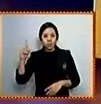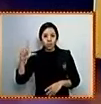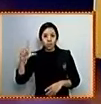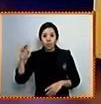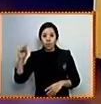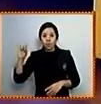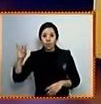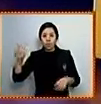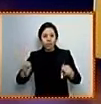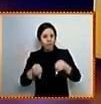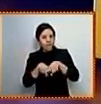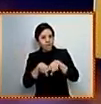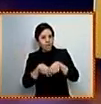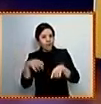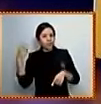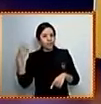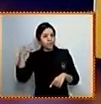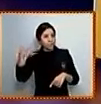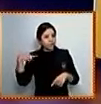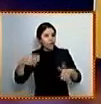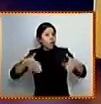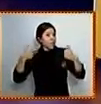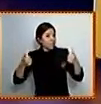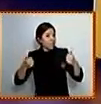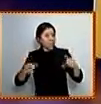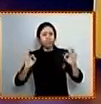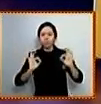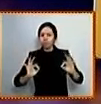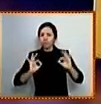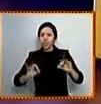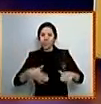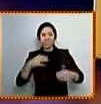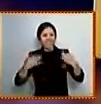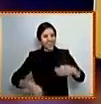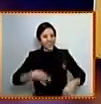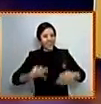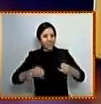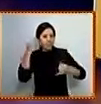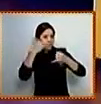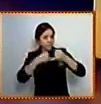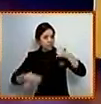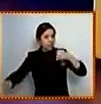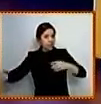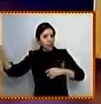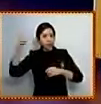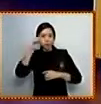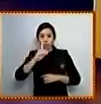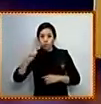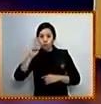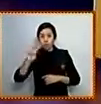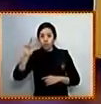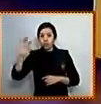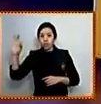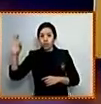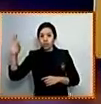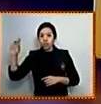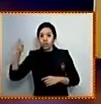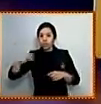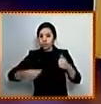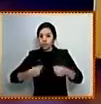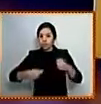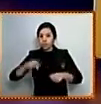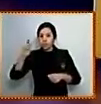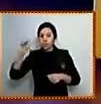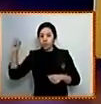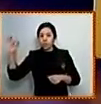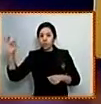que estoy con la grata compañía de Kimberly. ¿Cómo estás, Kim? Pues me encuentro muy contenta, Wendy, de finalizar este domingo 29 de septiembre del año